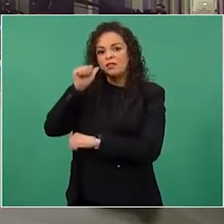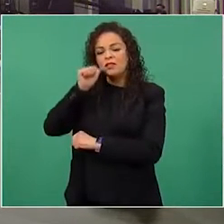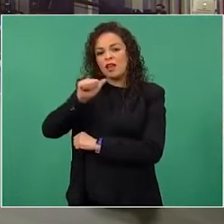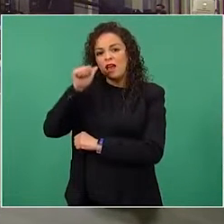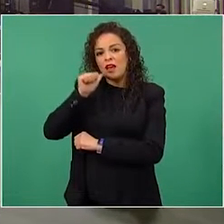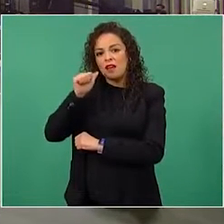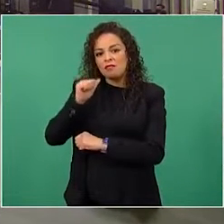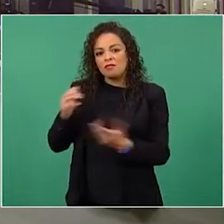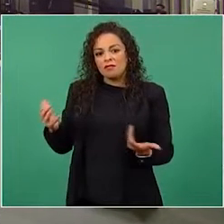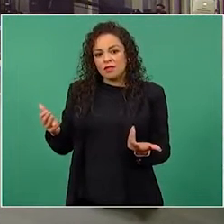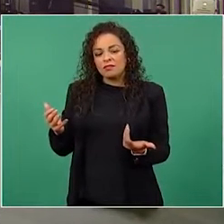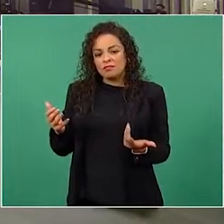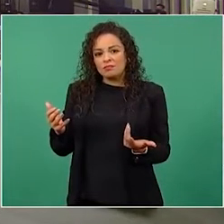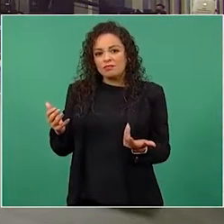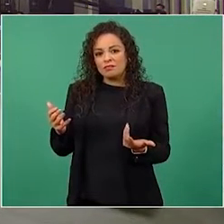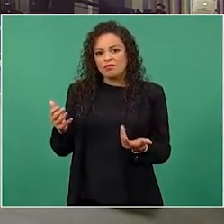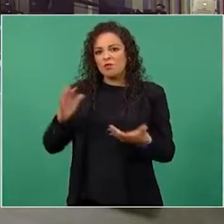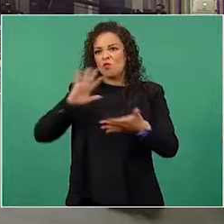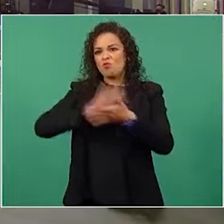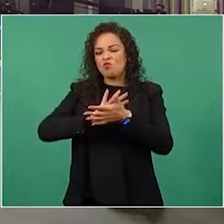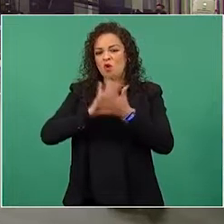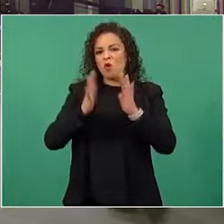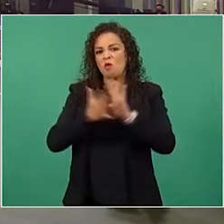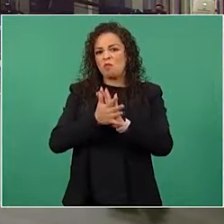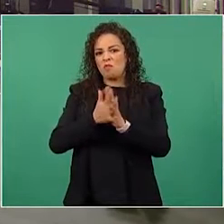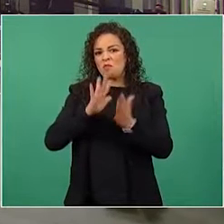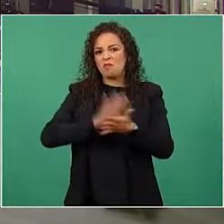¿Saben qué es un alcahuete? A lo mejor los jóvenes